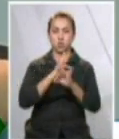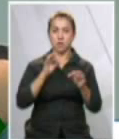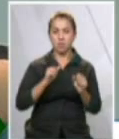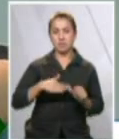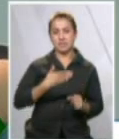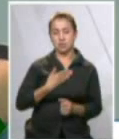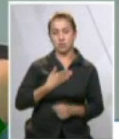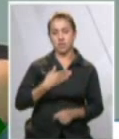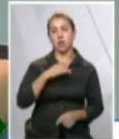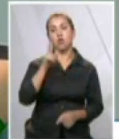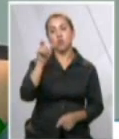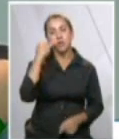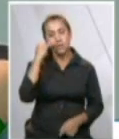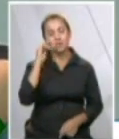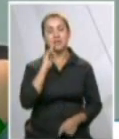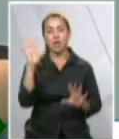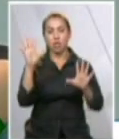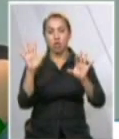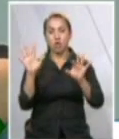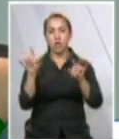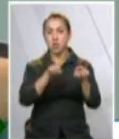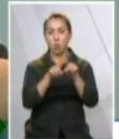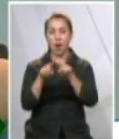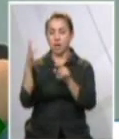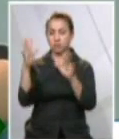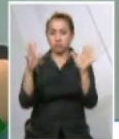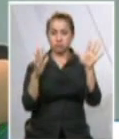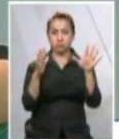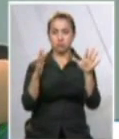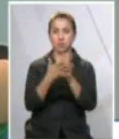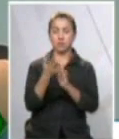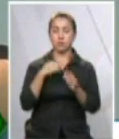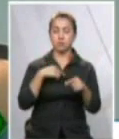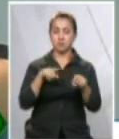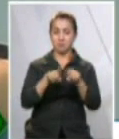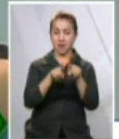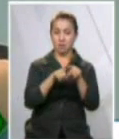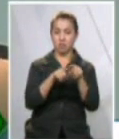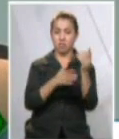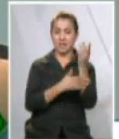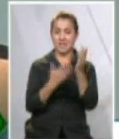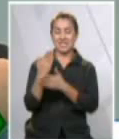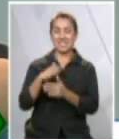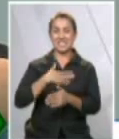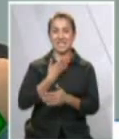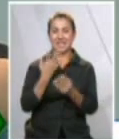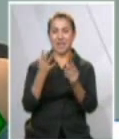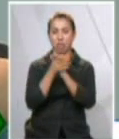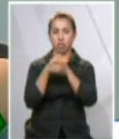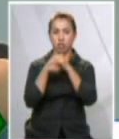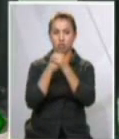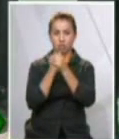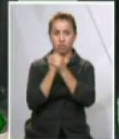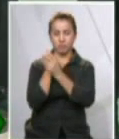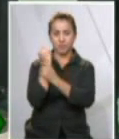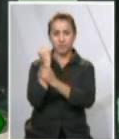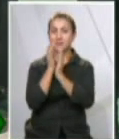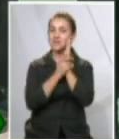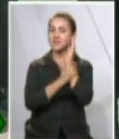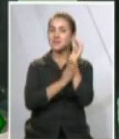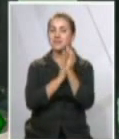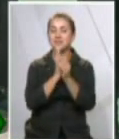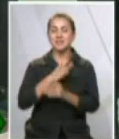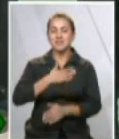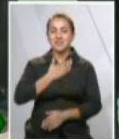poder sentir lo que un niño que tiene las dos manos iguales, por ejemplo, como mi mano derecha, siente. Entonces es como